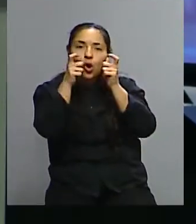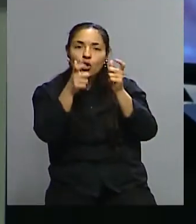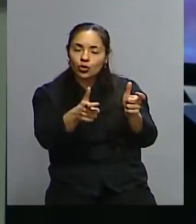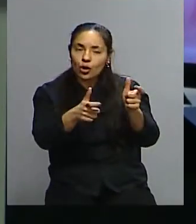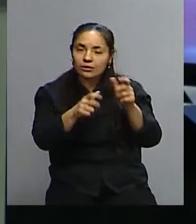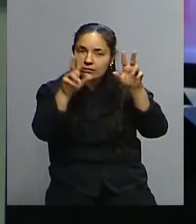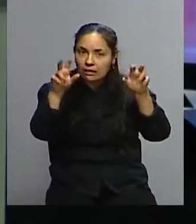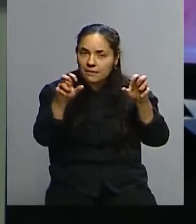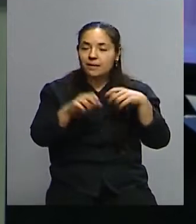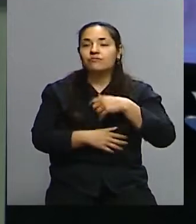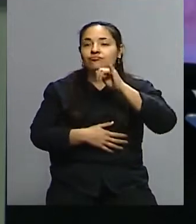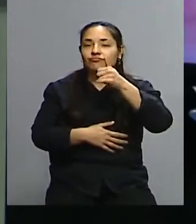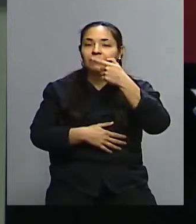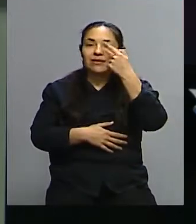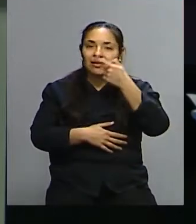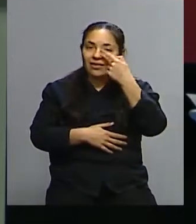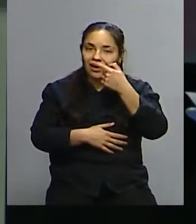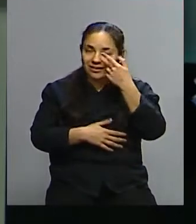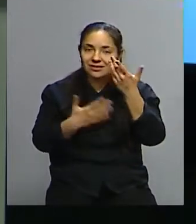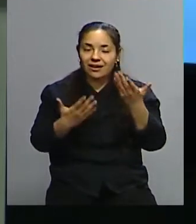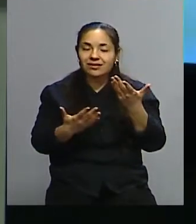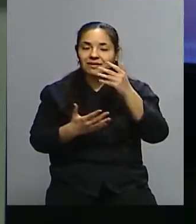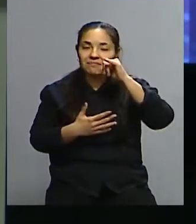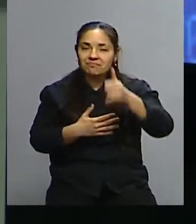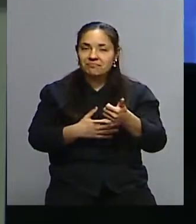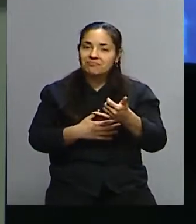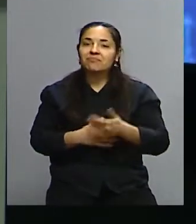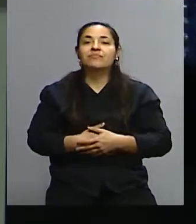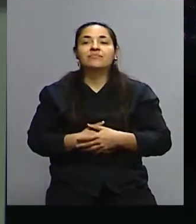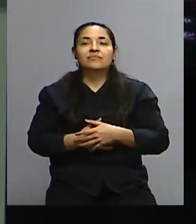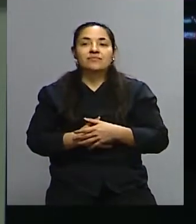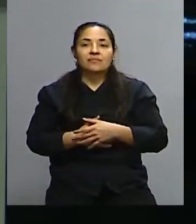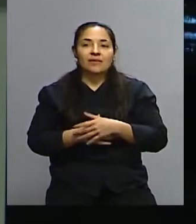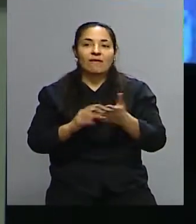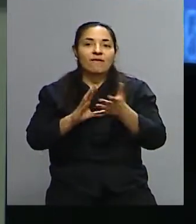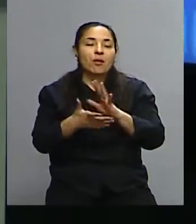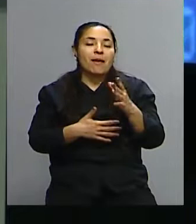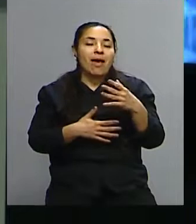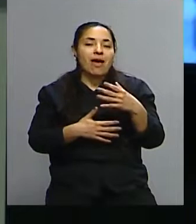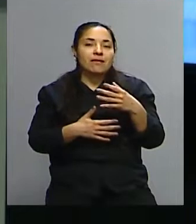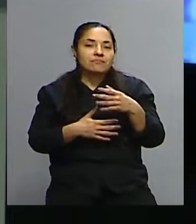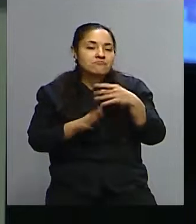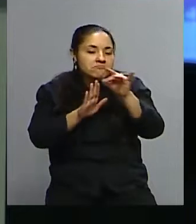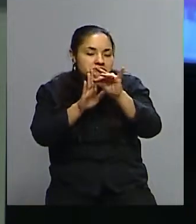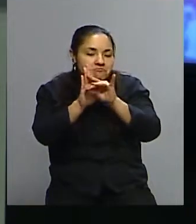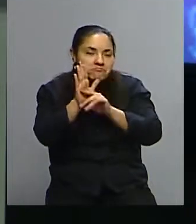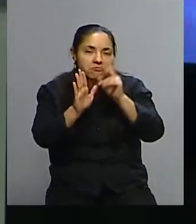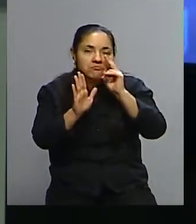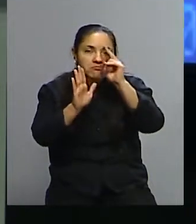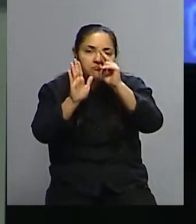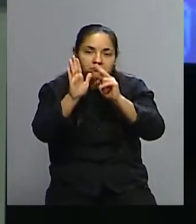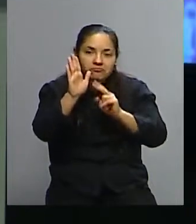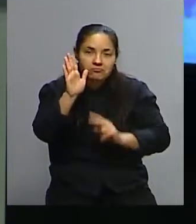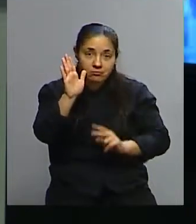un tema interesante, sobre todo cuando uno toma a nivel general, ¿no? Ve los datos y ve que el